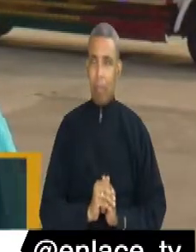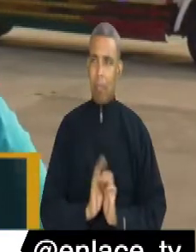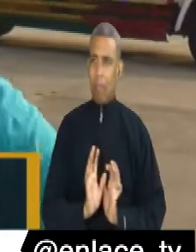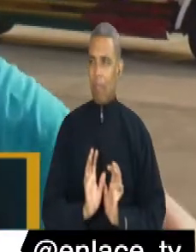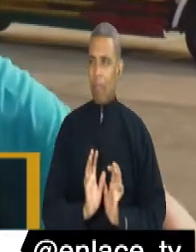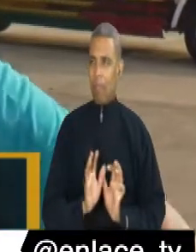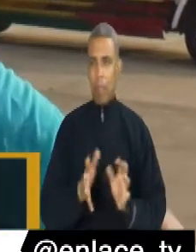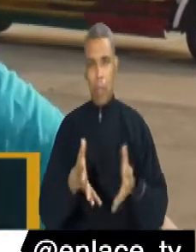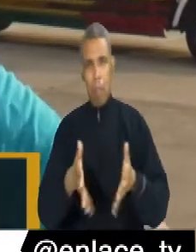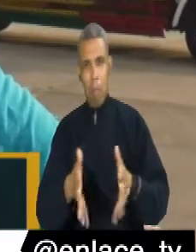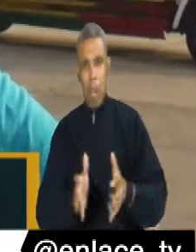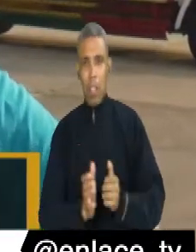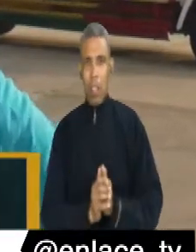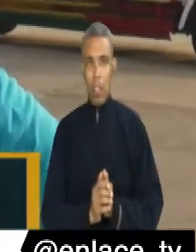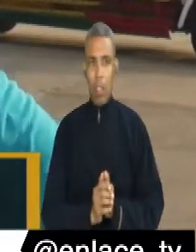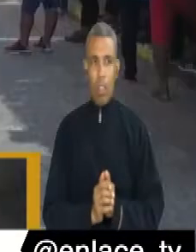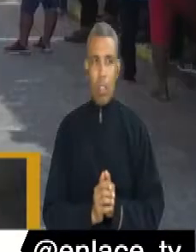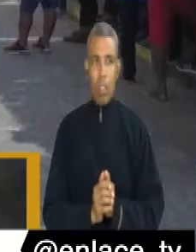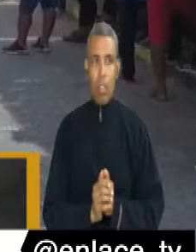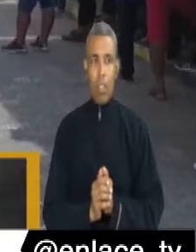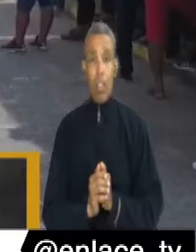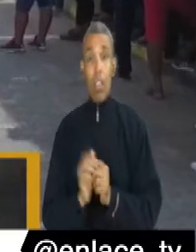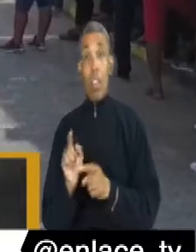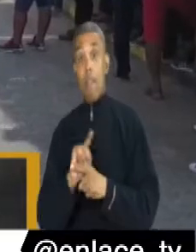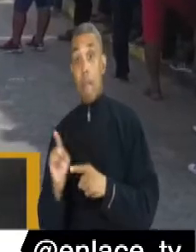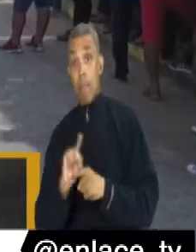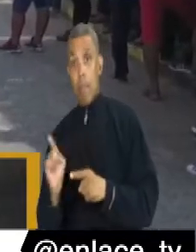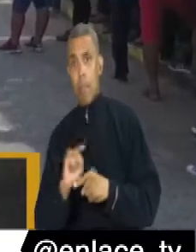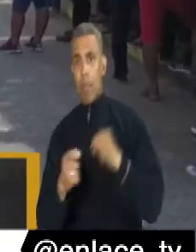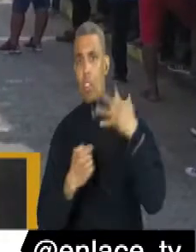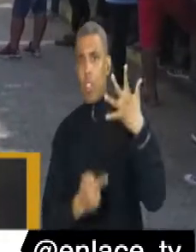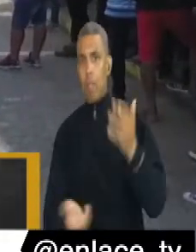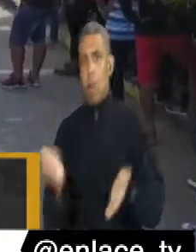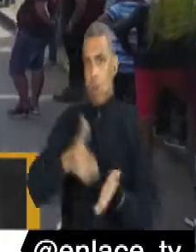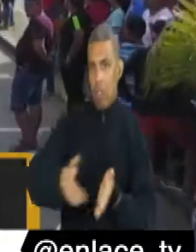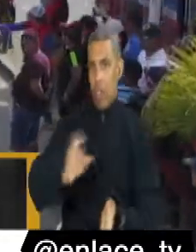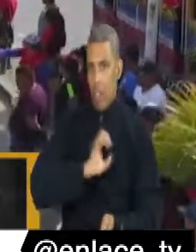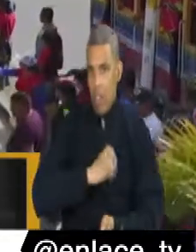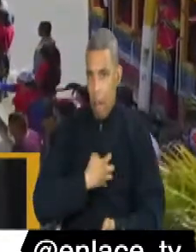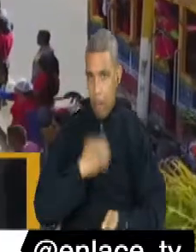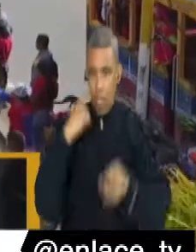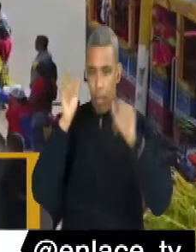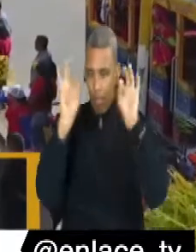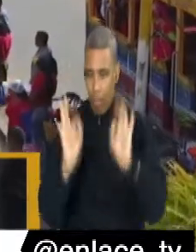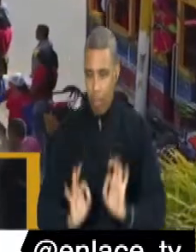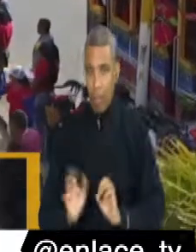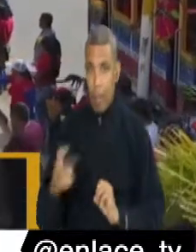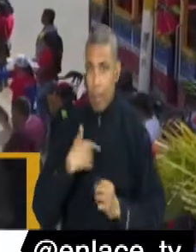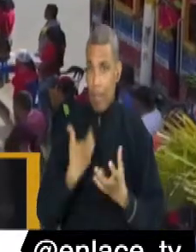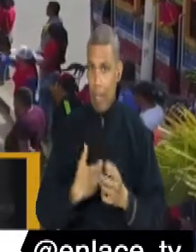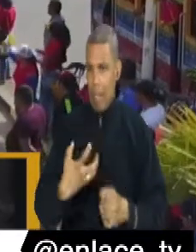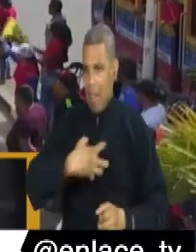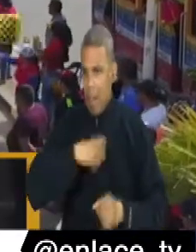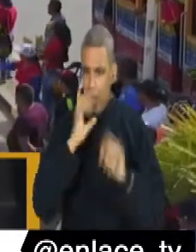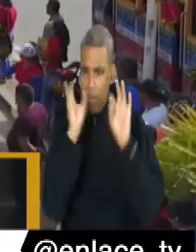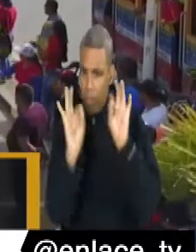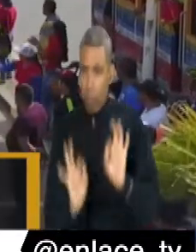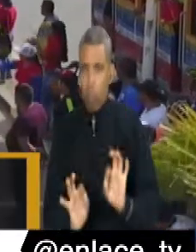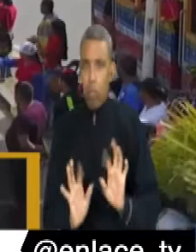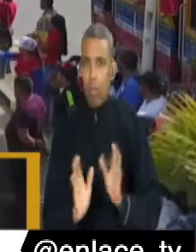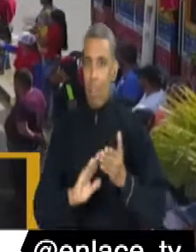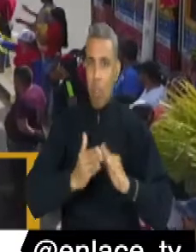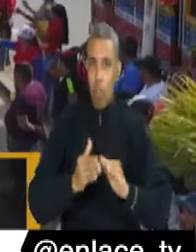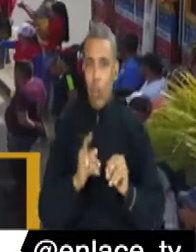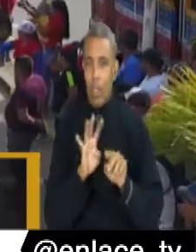en menos de 6 semanas estaremos haciendo nuestro próximo evento. Se espera seguir adelantando competencias como estas que ayudan a brindar otra clase de